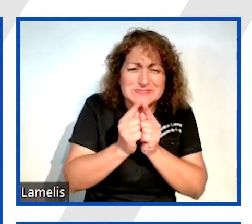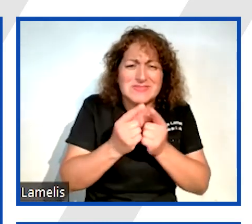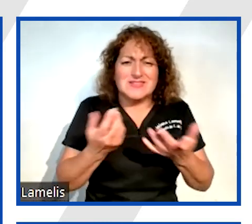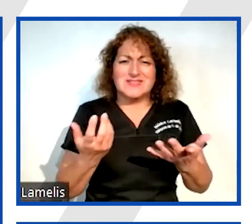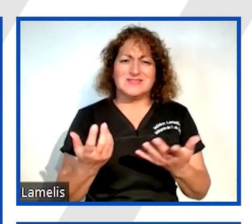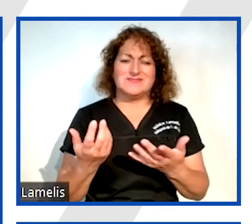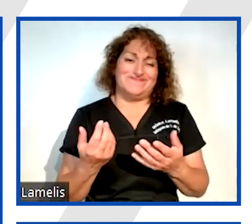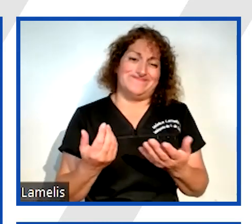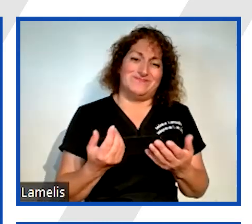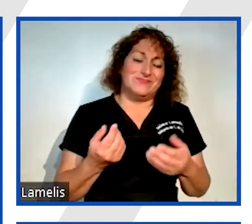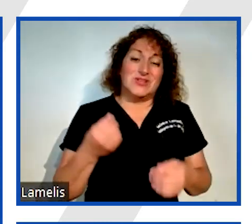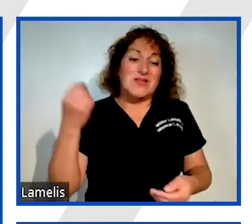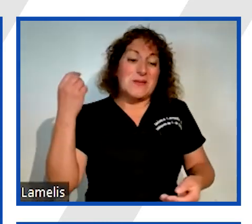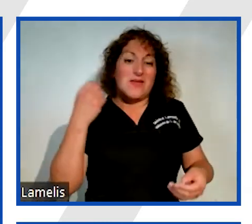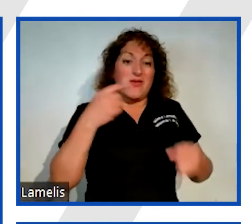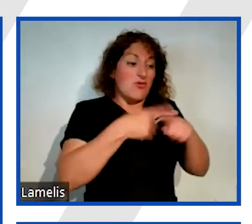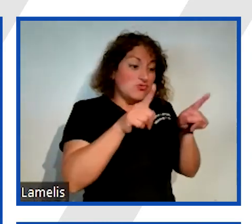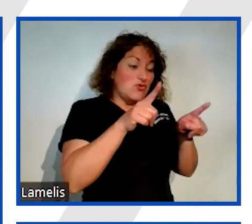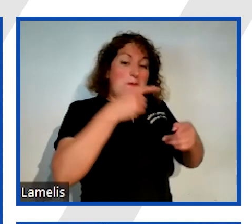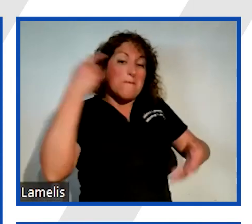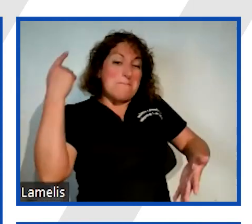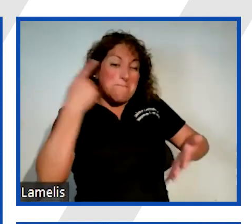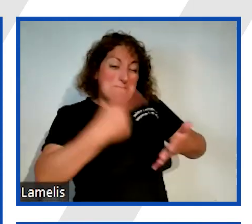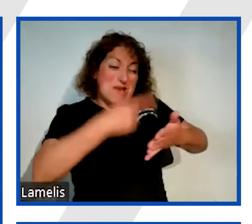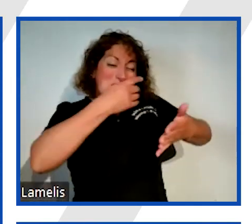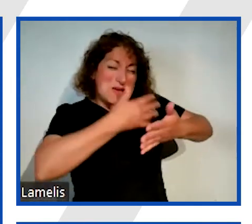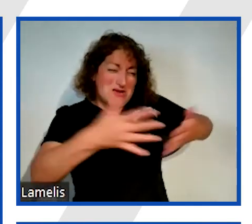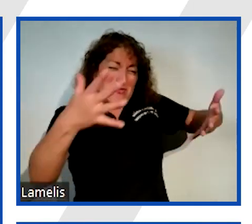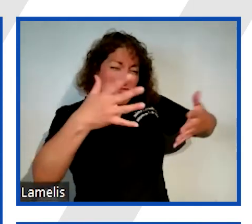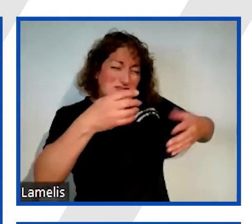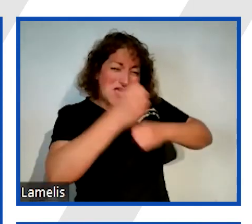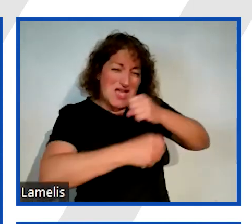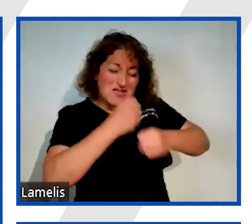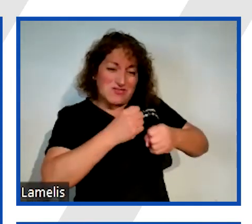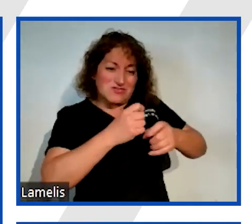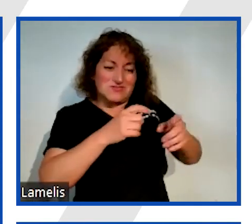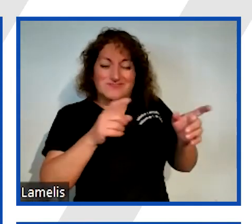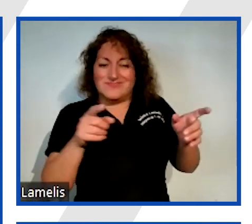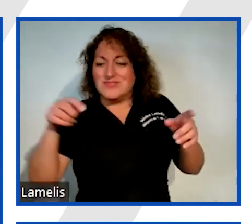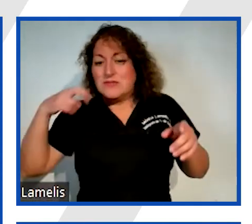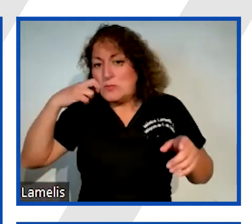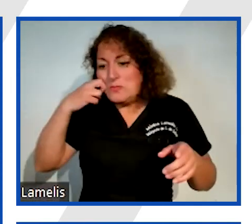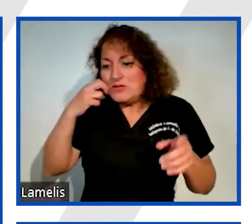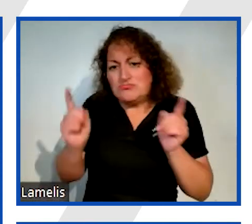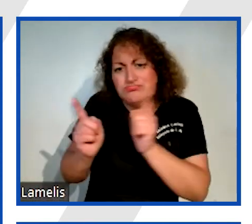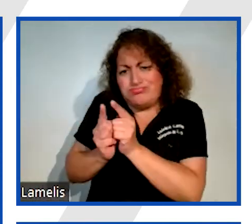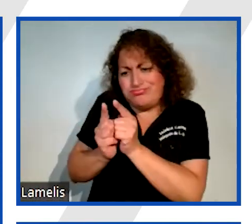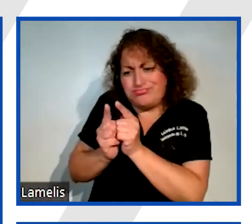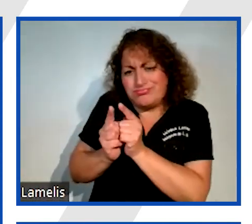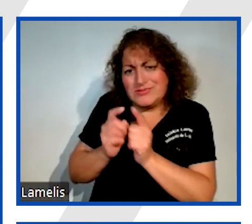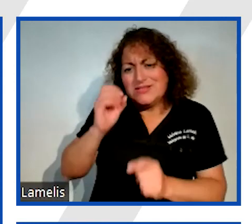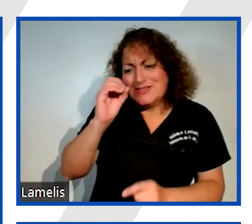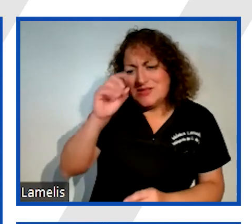de años es 0.000 03 del millón de años o sea ni siquiera